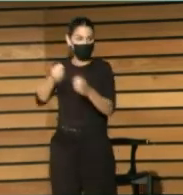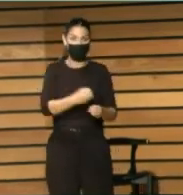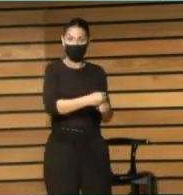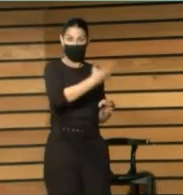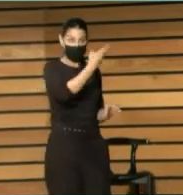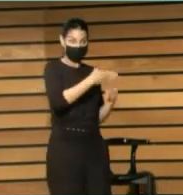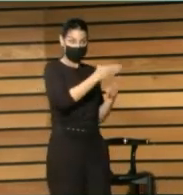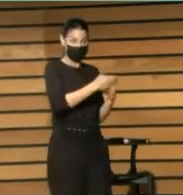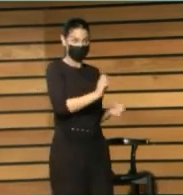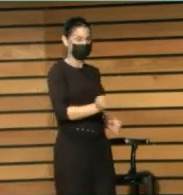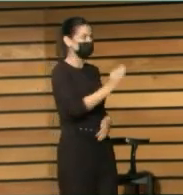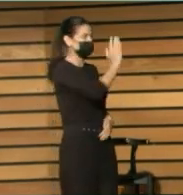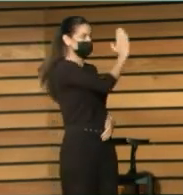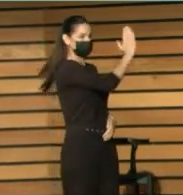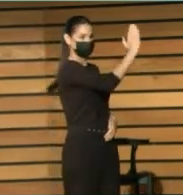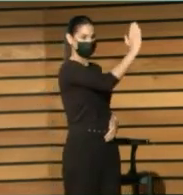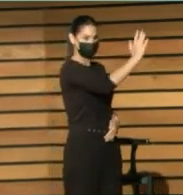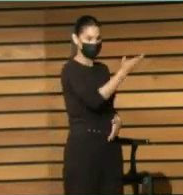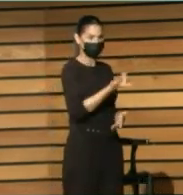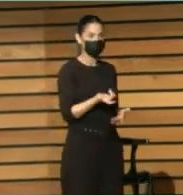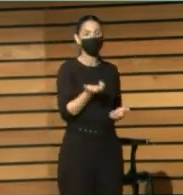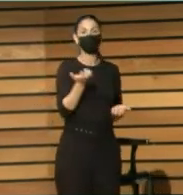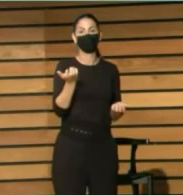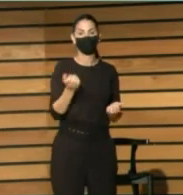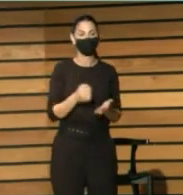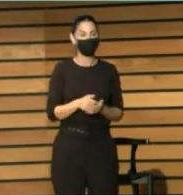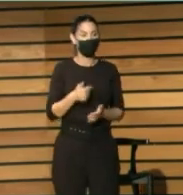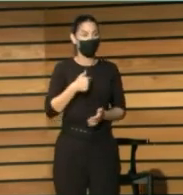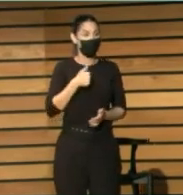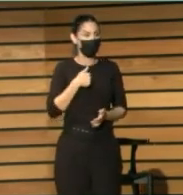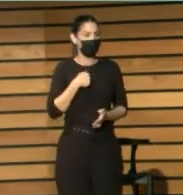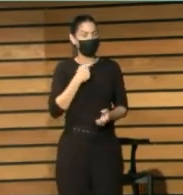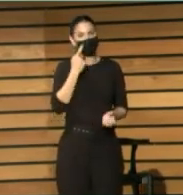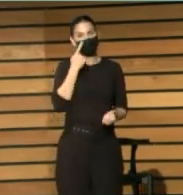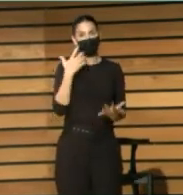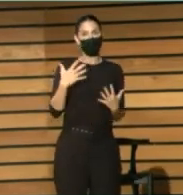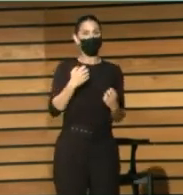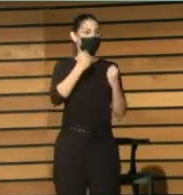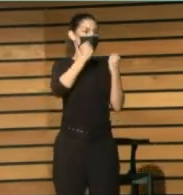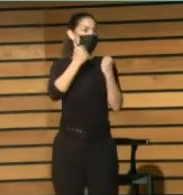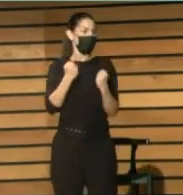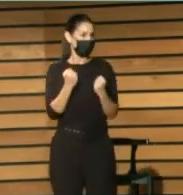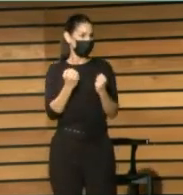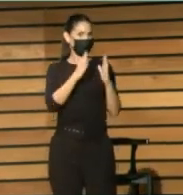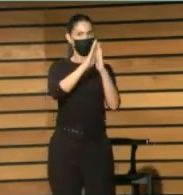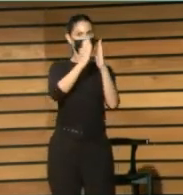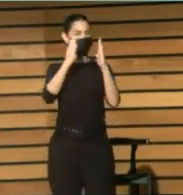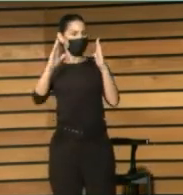que yo me había hecho hacer como si ya fuera un lector e incluso un bibliotecario.